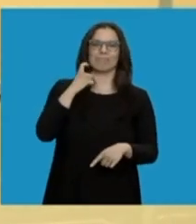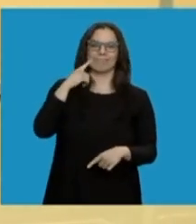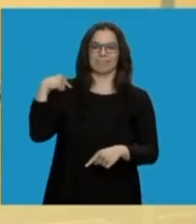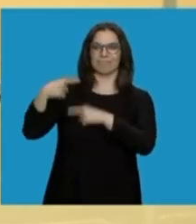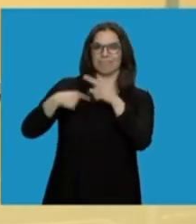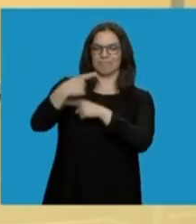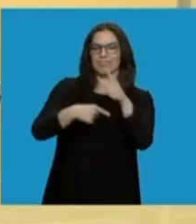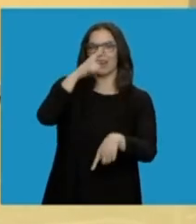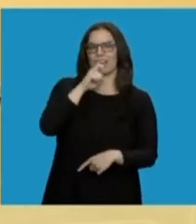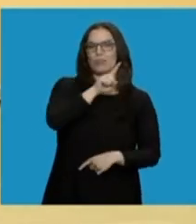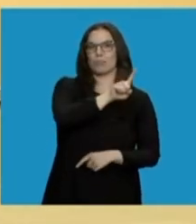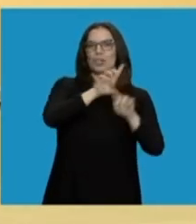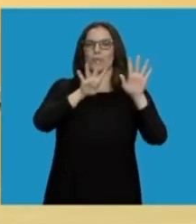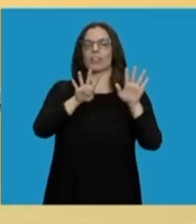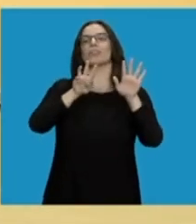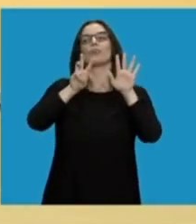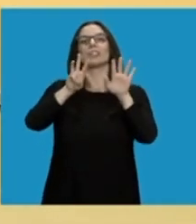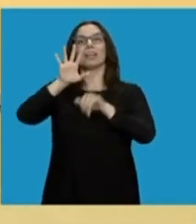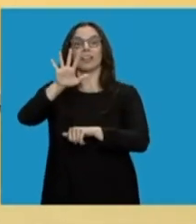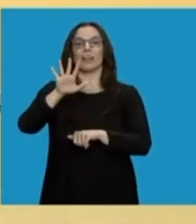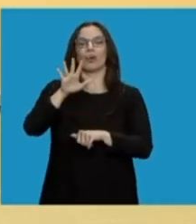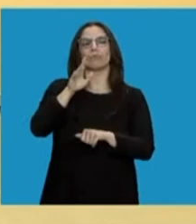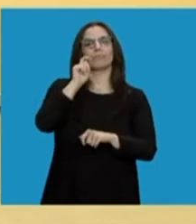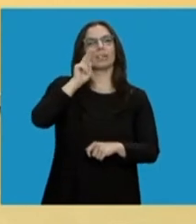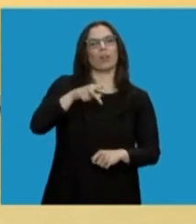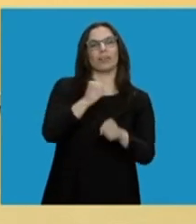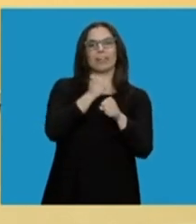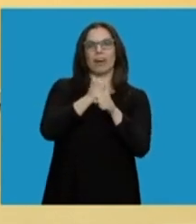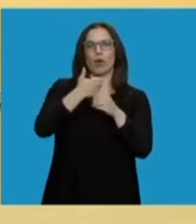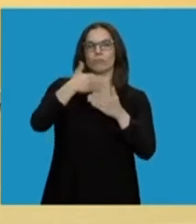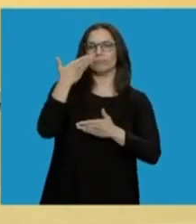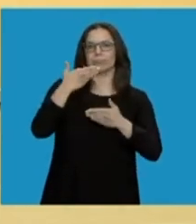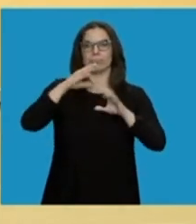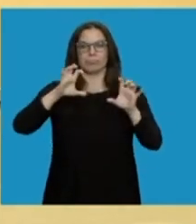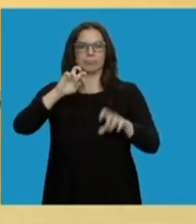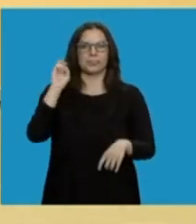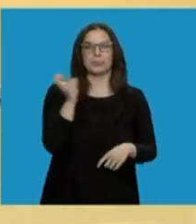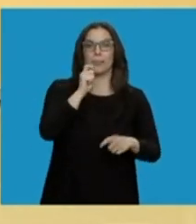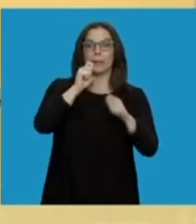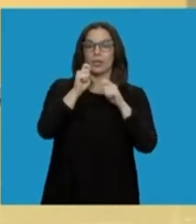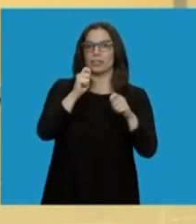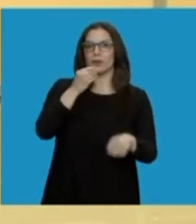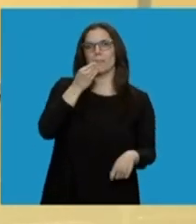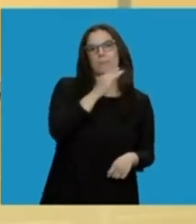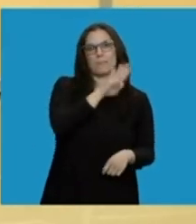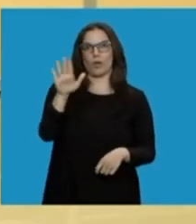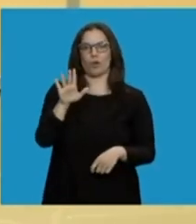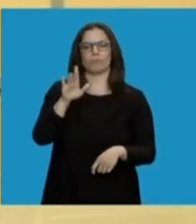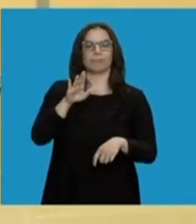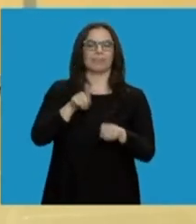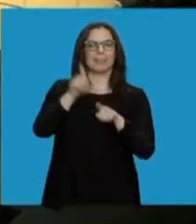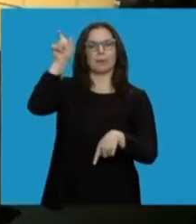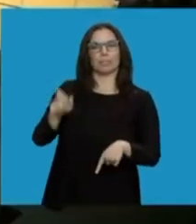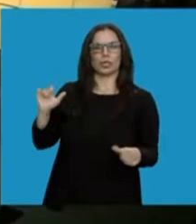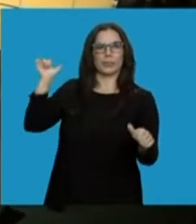año 1985 los mejores trabajos periodísticos y la trayectoria profesional más destacada en la comunidad.